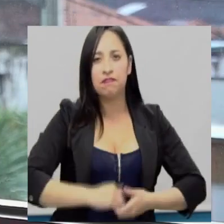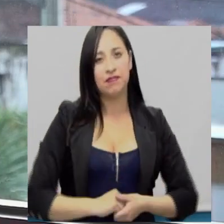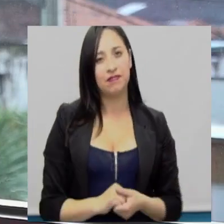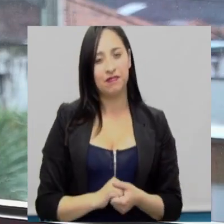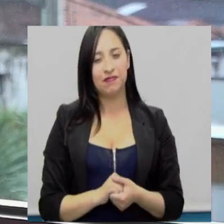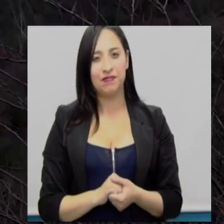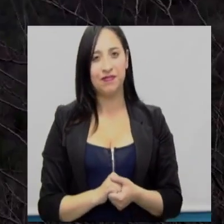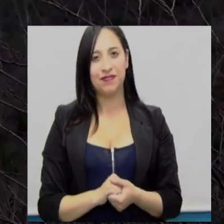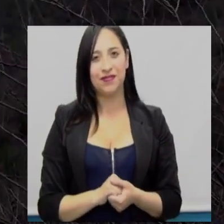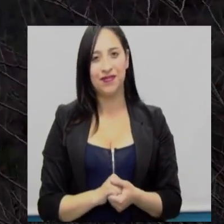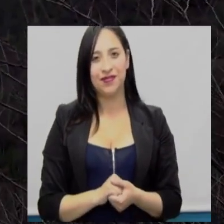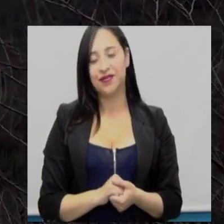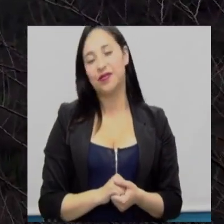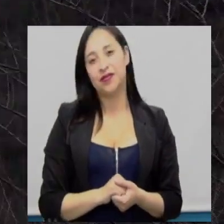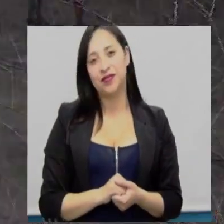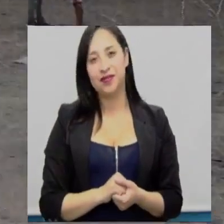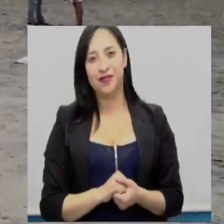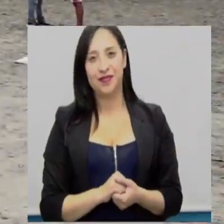drama.